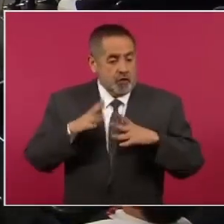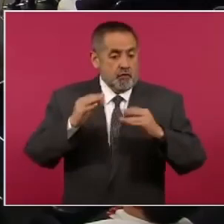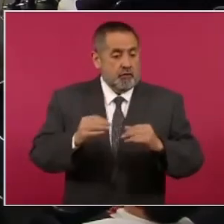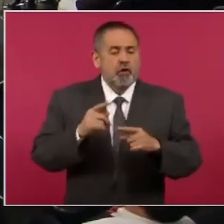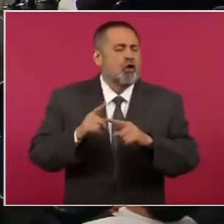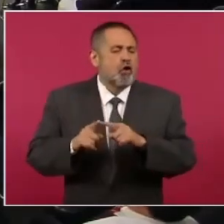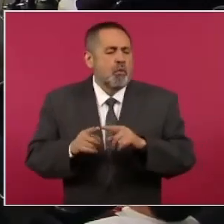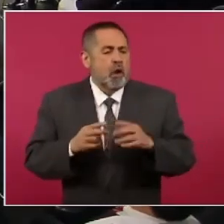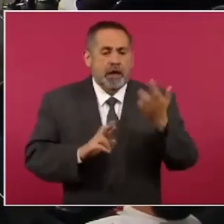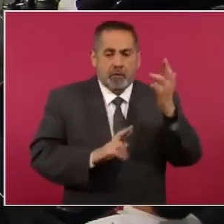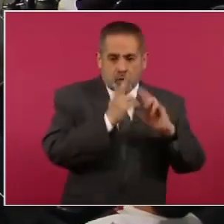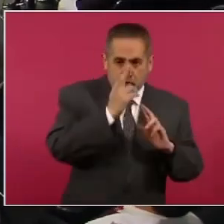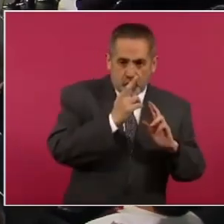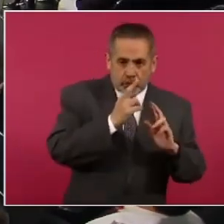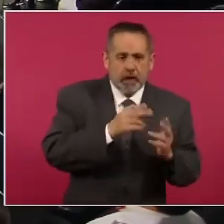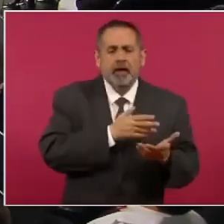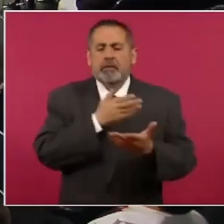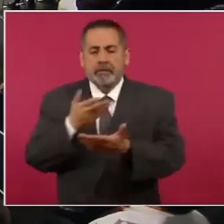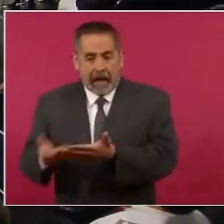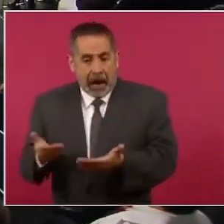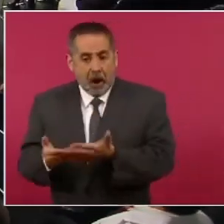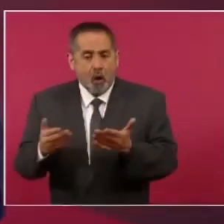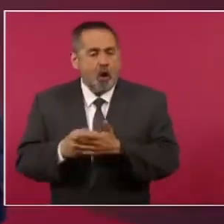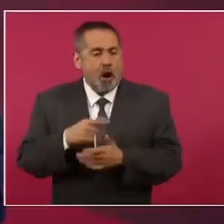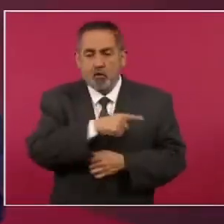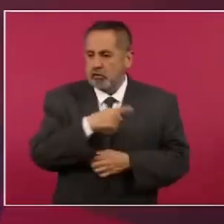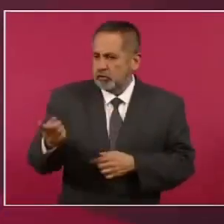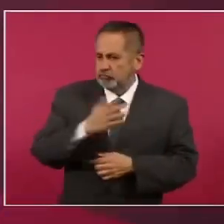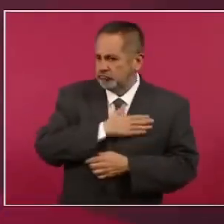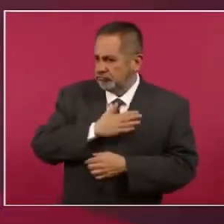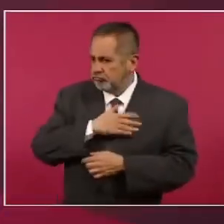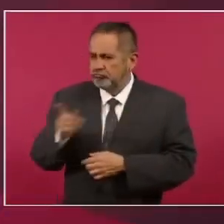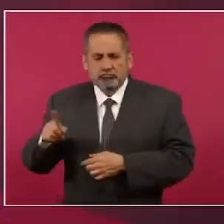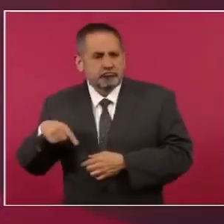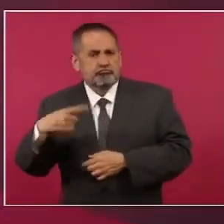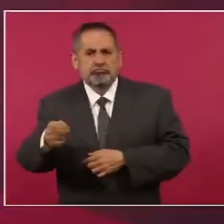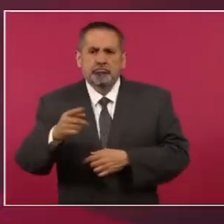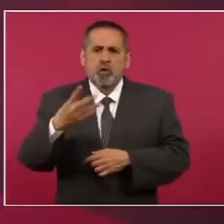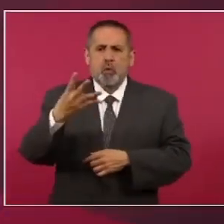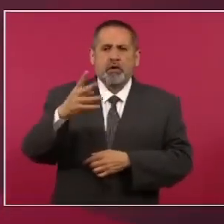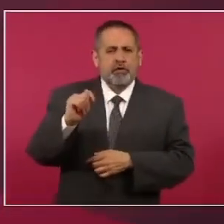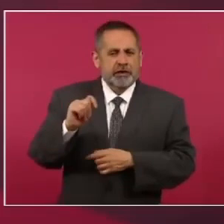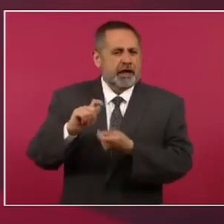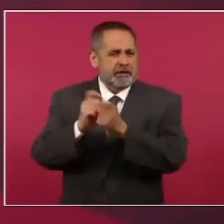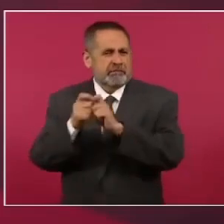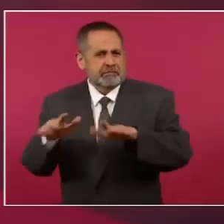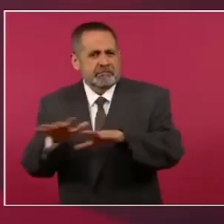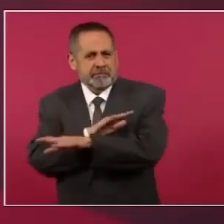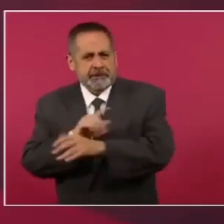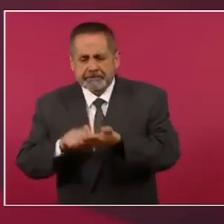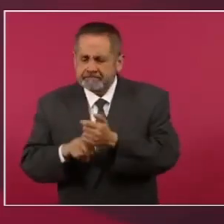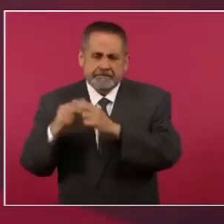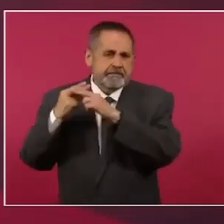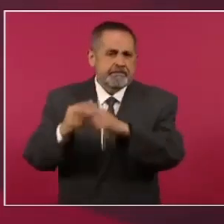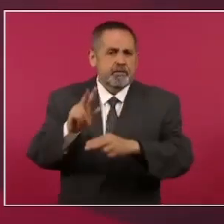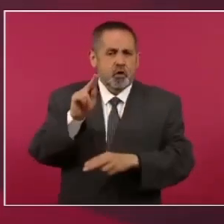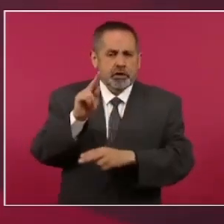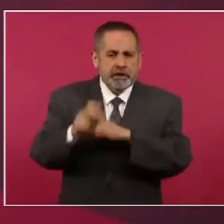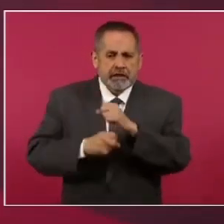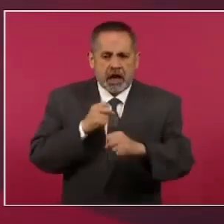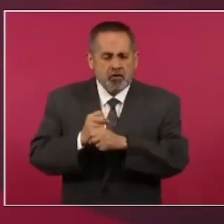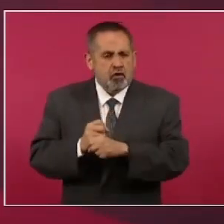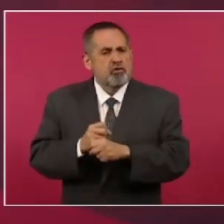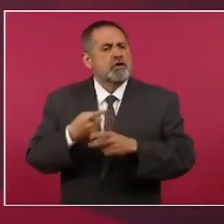Revolución, acude a su llamado histórico de contribuir a los propósitos de la Cuarta Transformación. A sus 80 años, extender sus